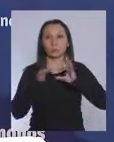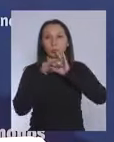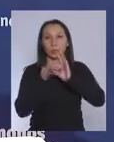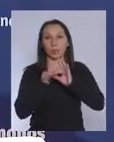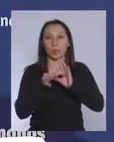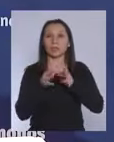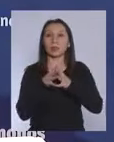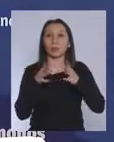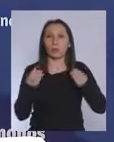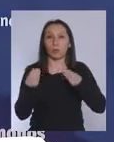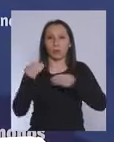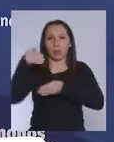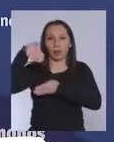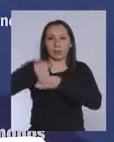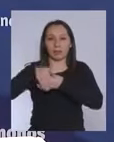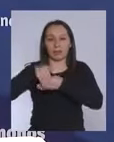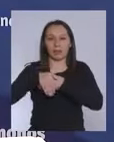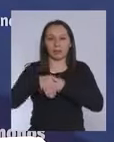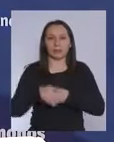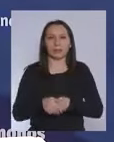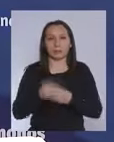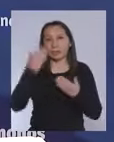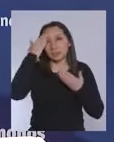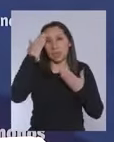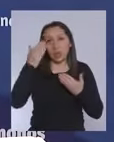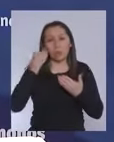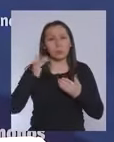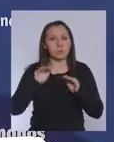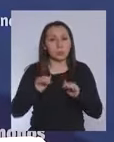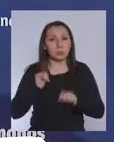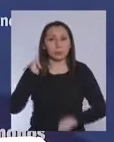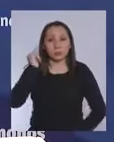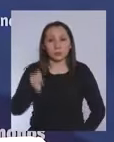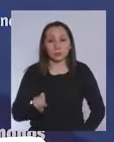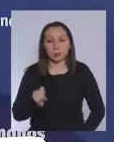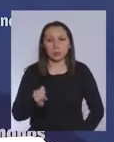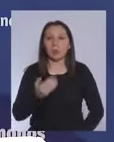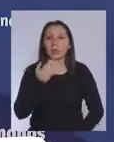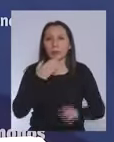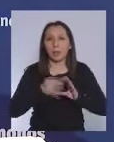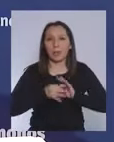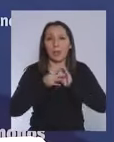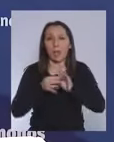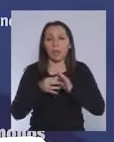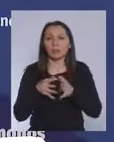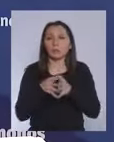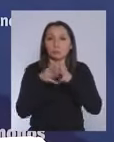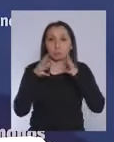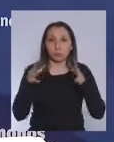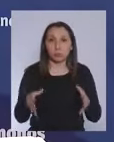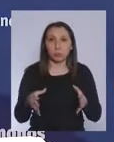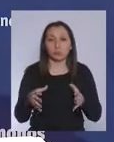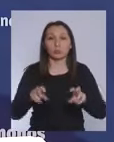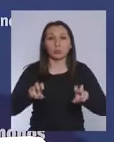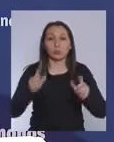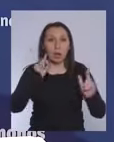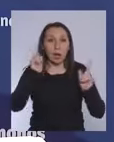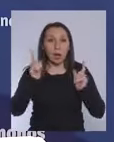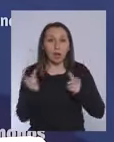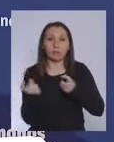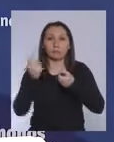muy buenas tardes saludamos como siempre y agradeciendo mucho a las radios